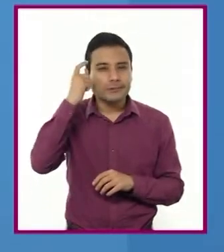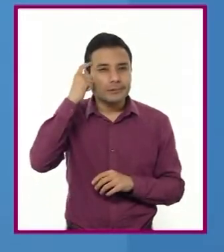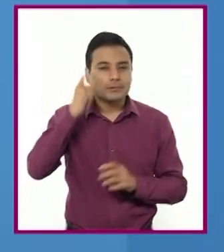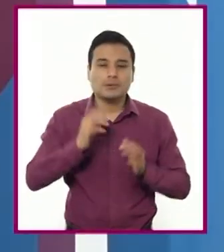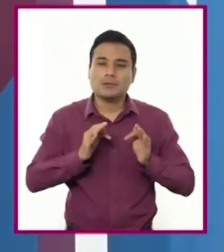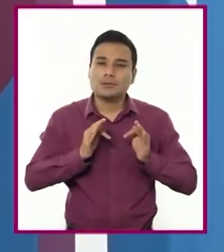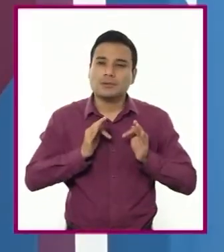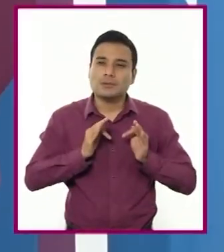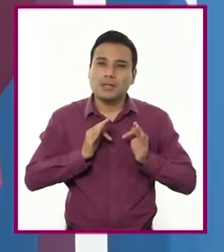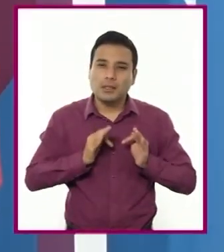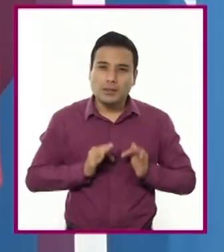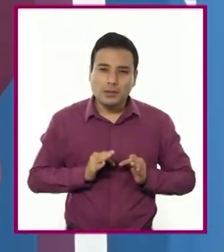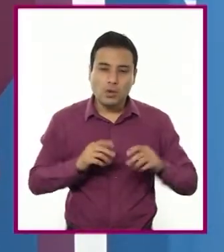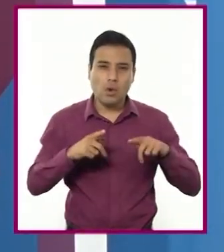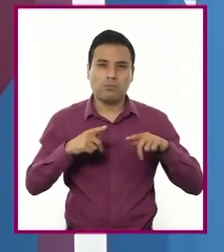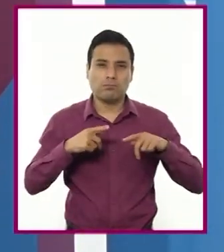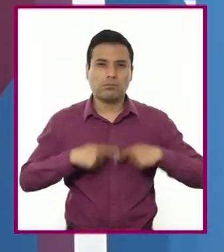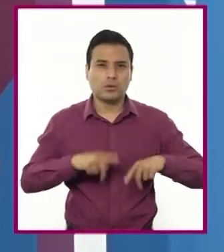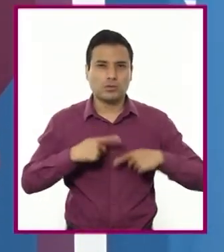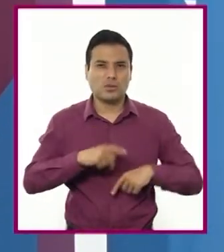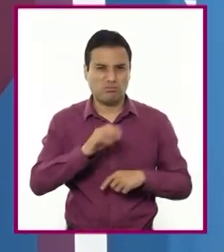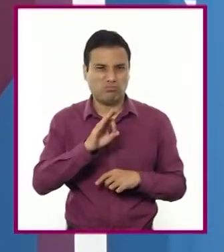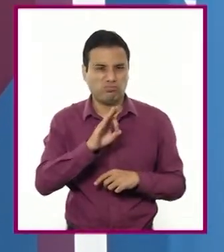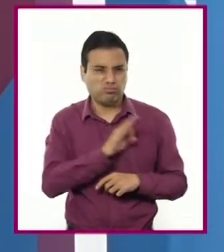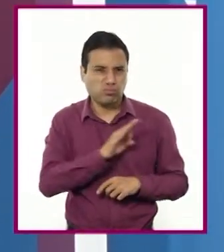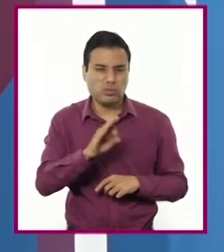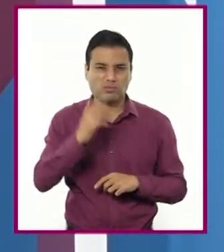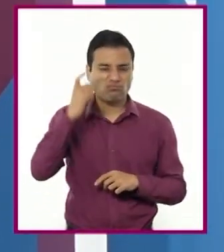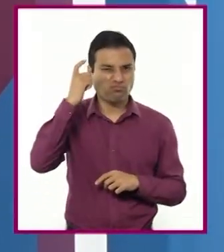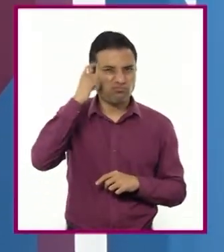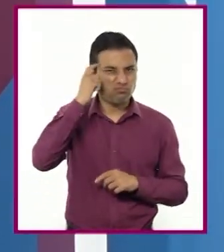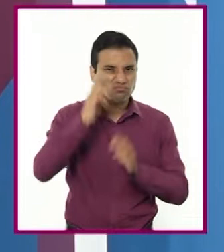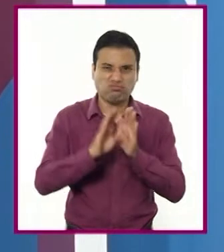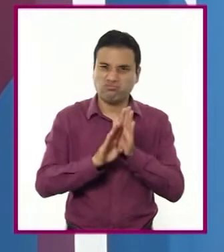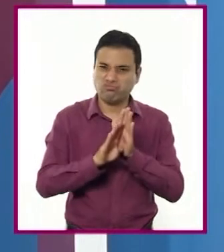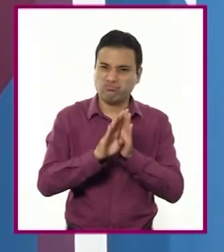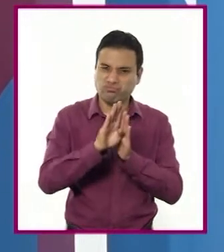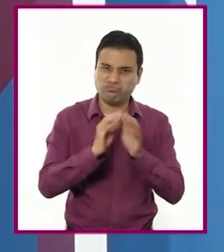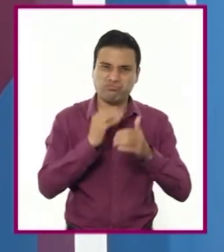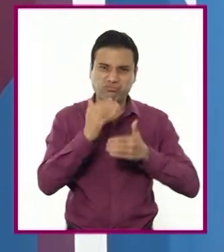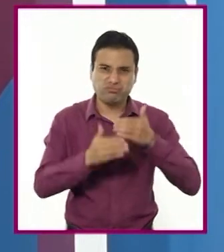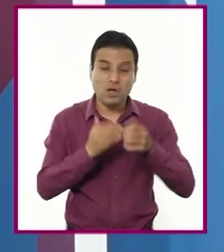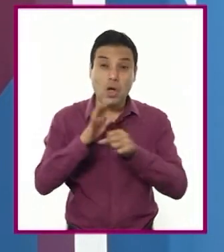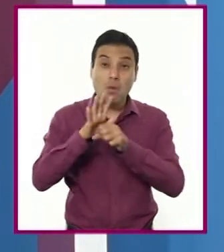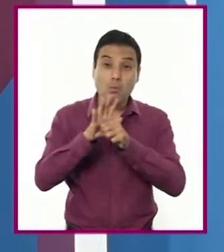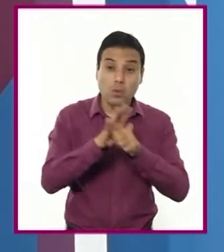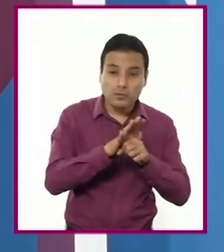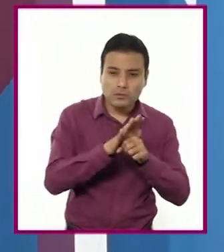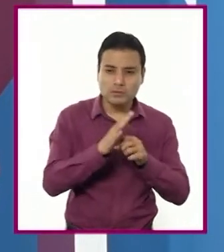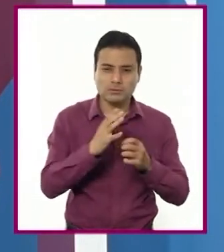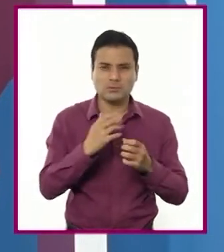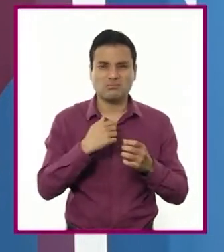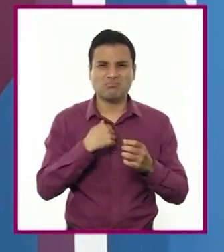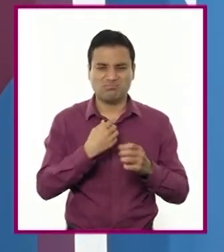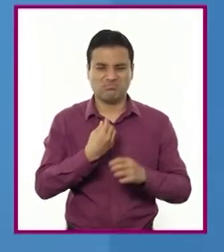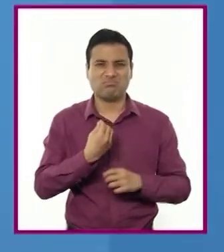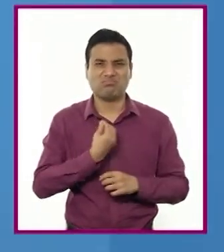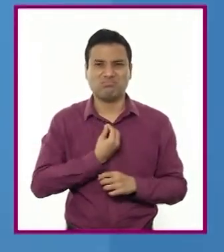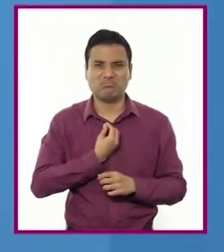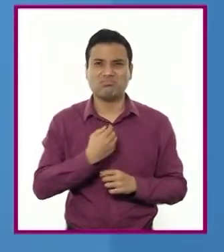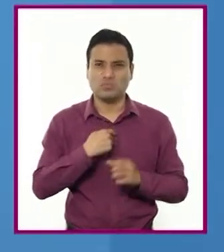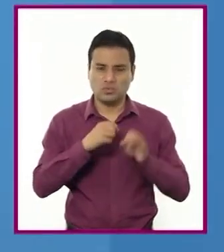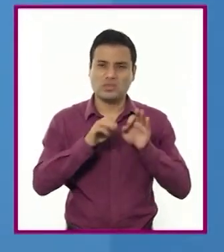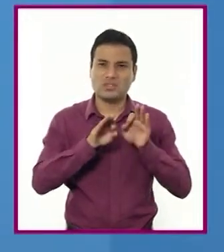la persona desarrolla sus potencialidades y es capaz de hacer frente al estrés normal de la vida, de trabajar de